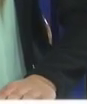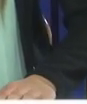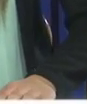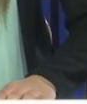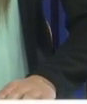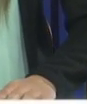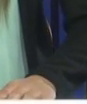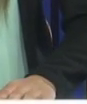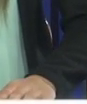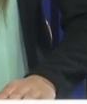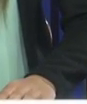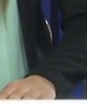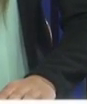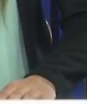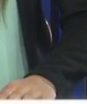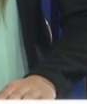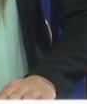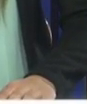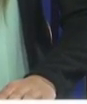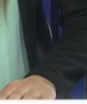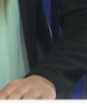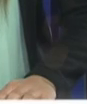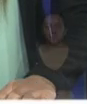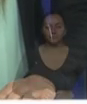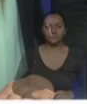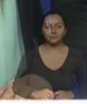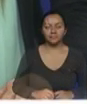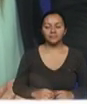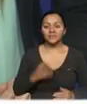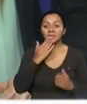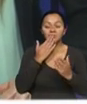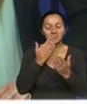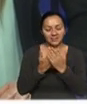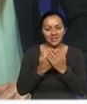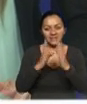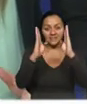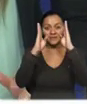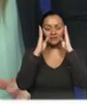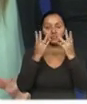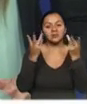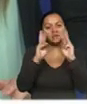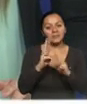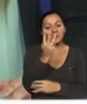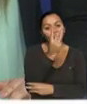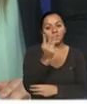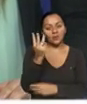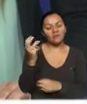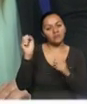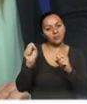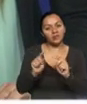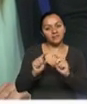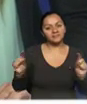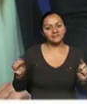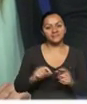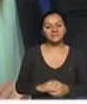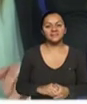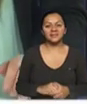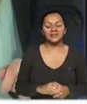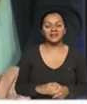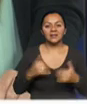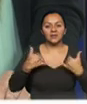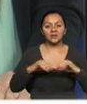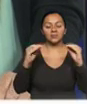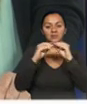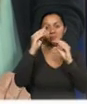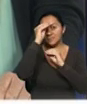Muchas gracias por su amable sintonía. Le recordamos que también nos puede ver por medio de streaming a través de nuestras redes sociales.